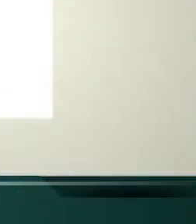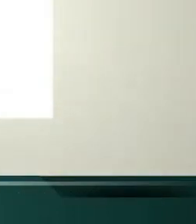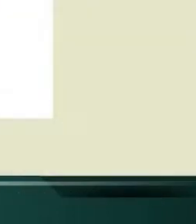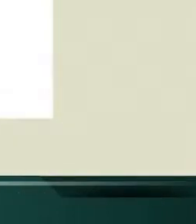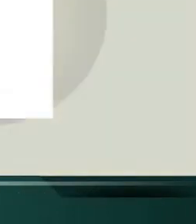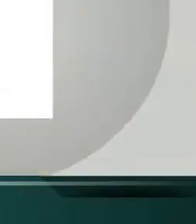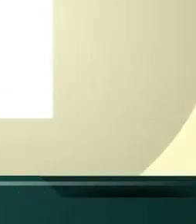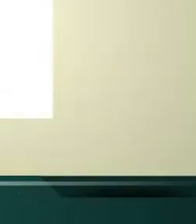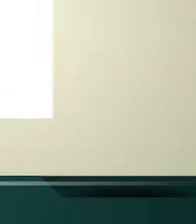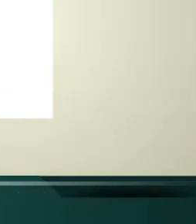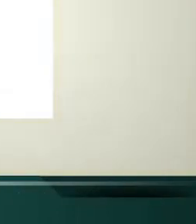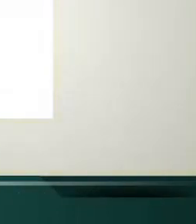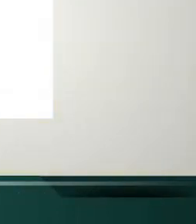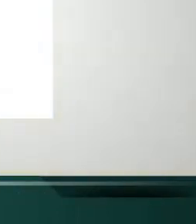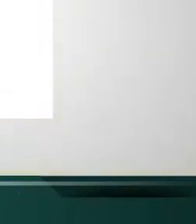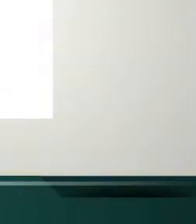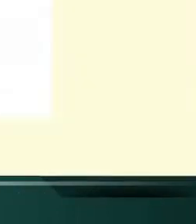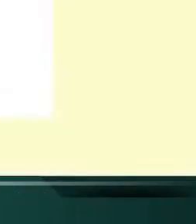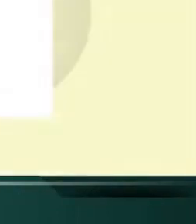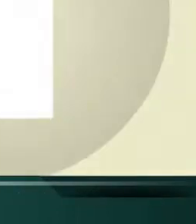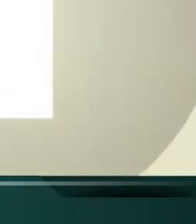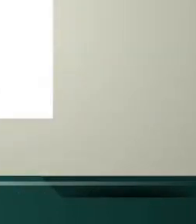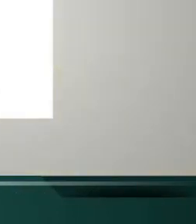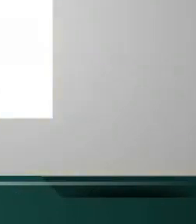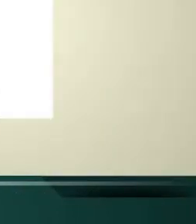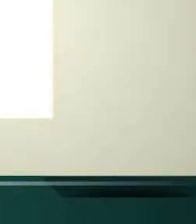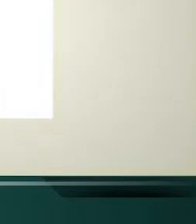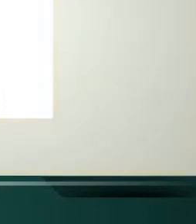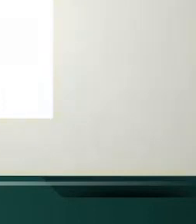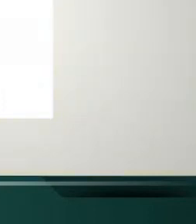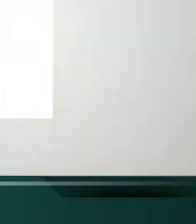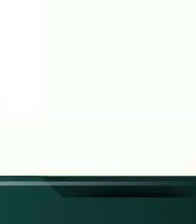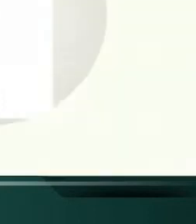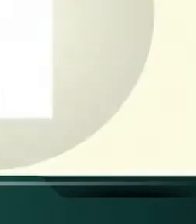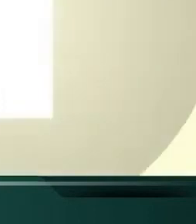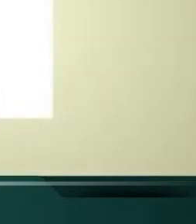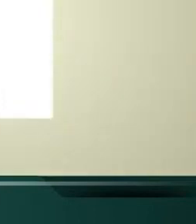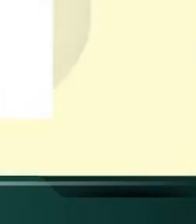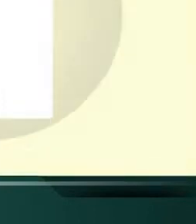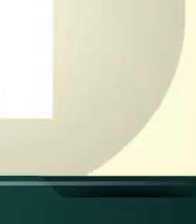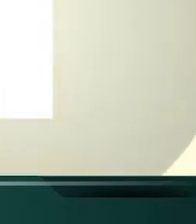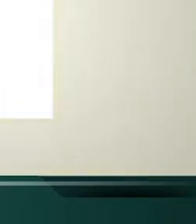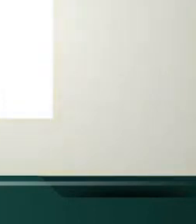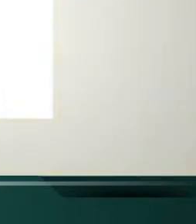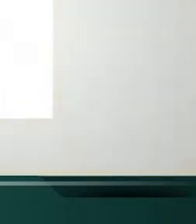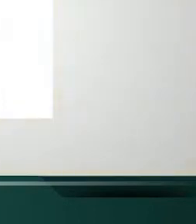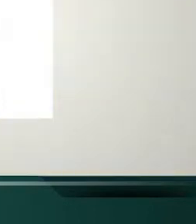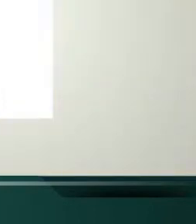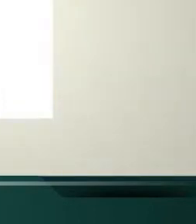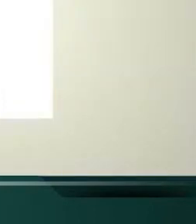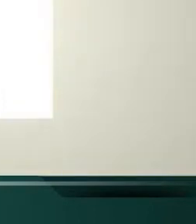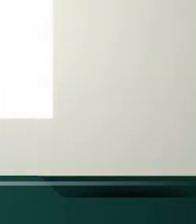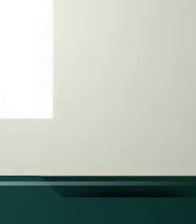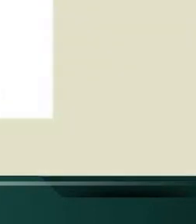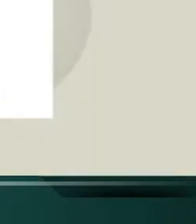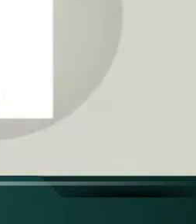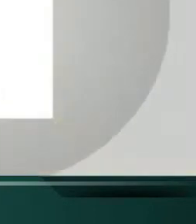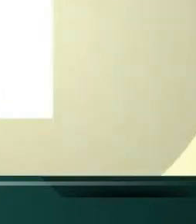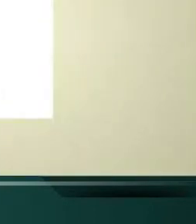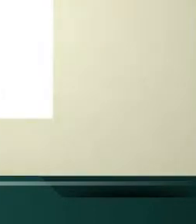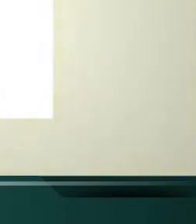casilla Dependencia debes seleccionar Secretaría de Hacienda y Crédito Público. En la casilla